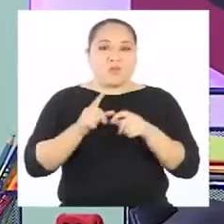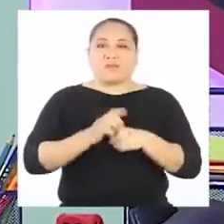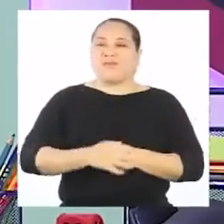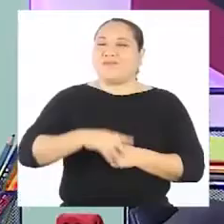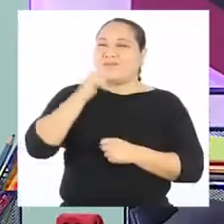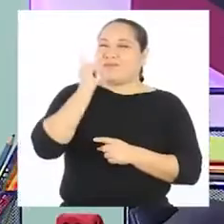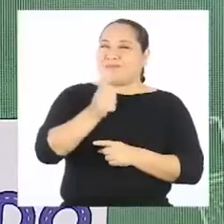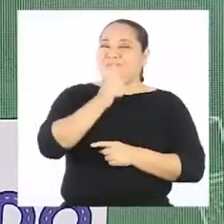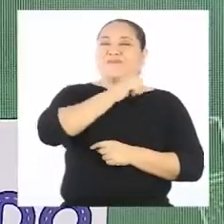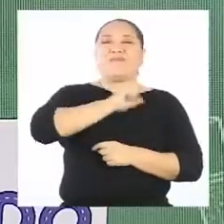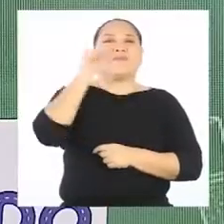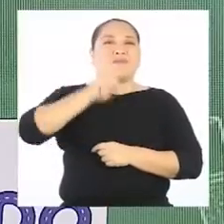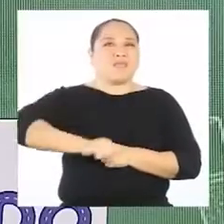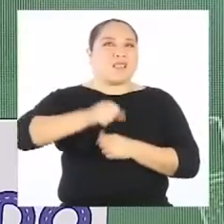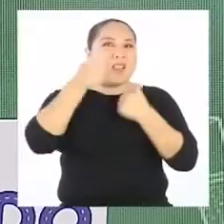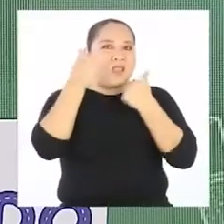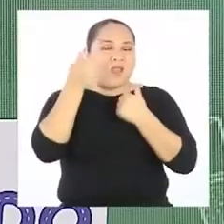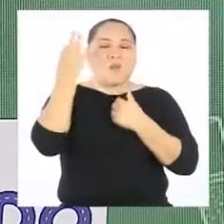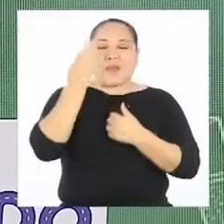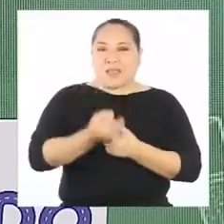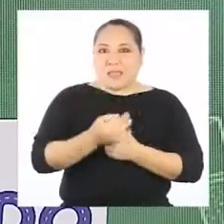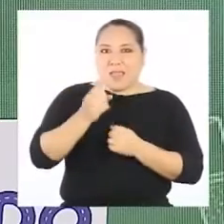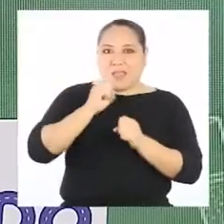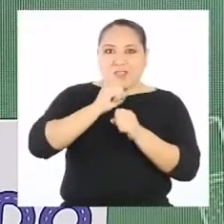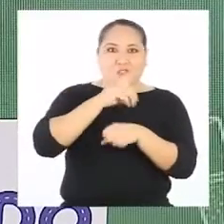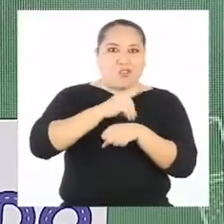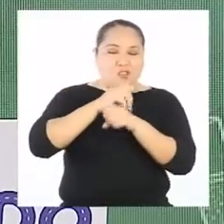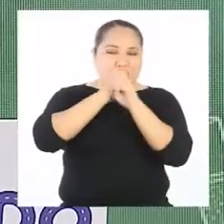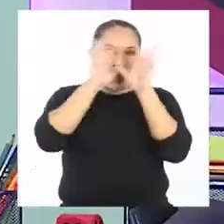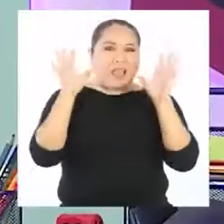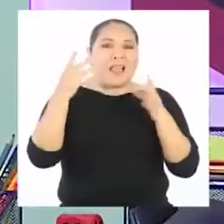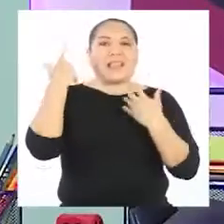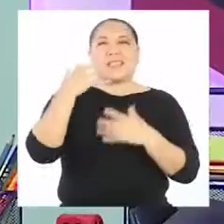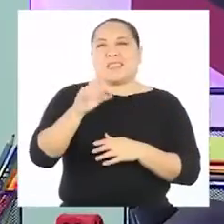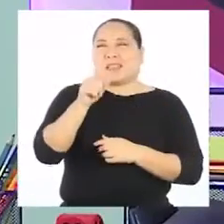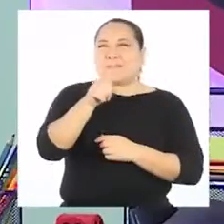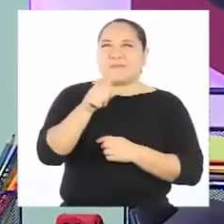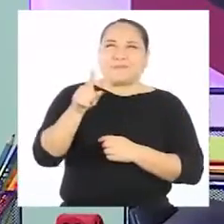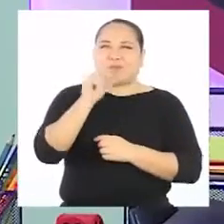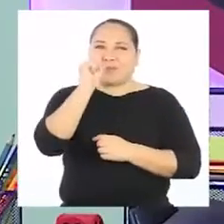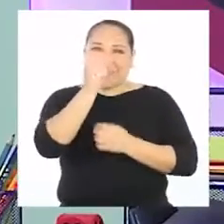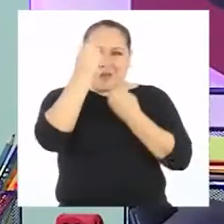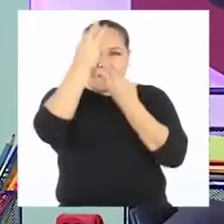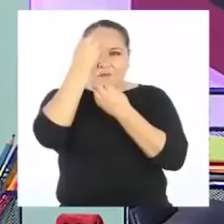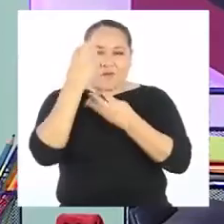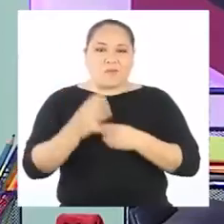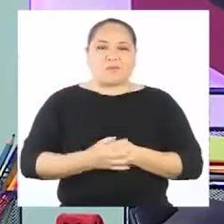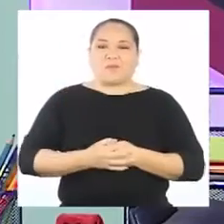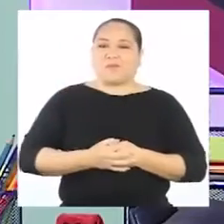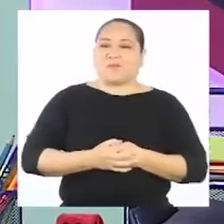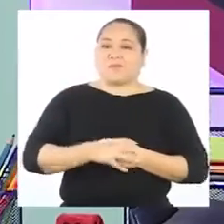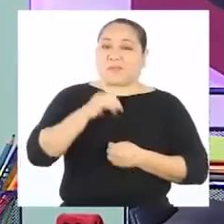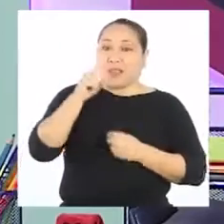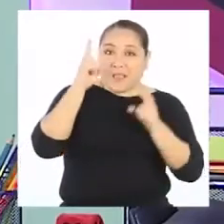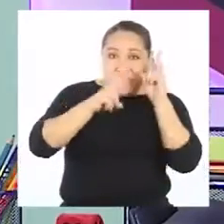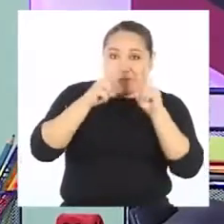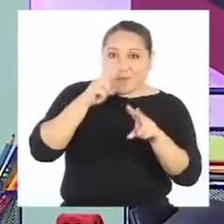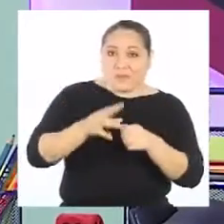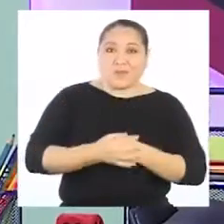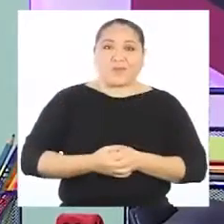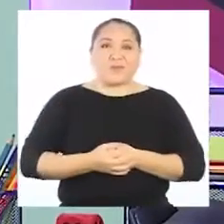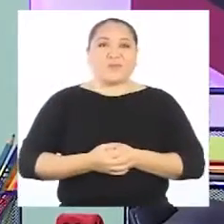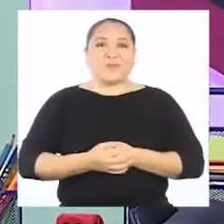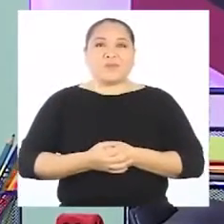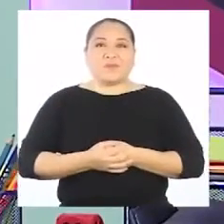nuestro ambiente? Es un gran punto, doctora Diáfana Claridad. Creo que ya tenemos algo de información.